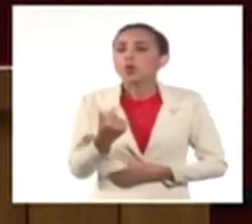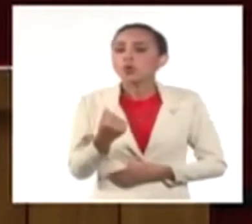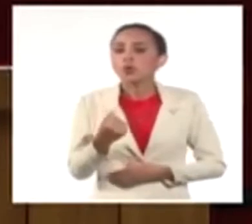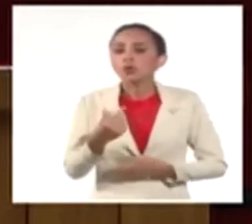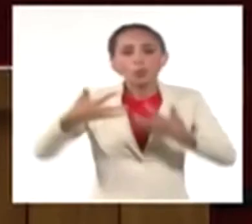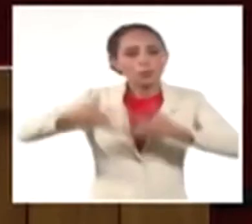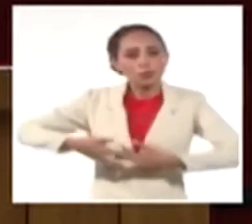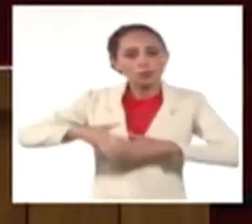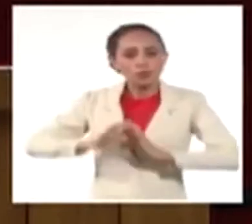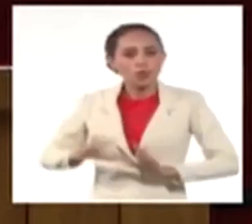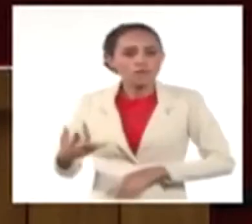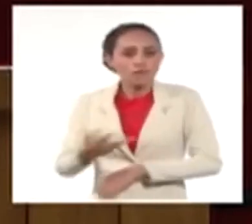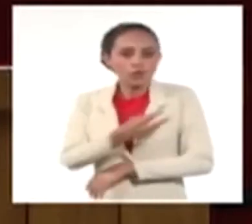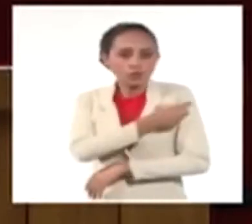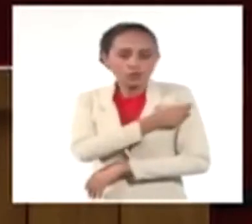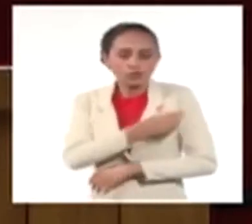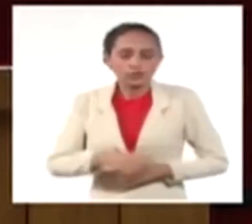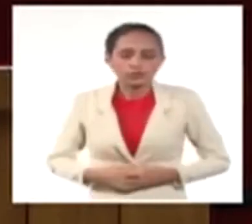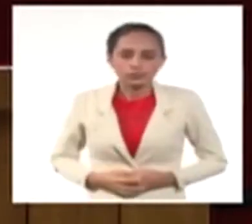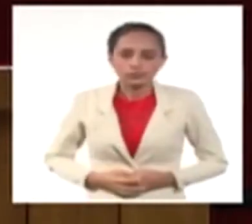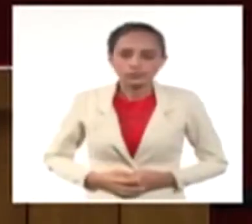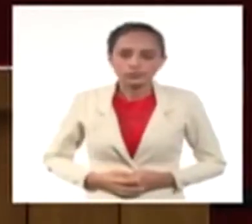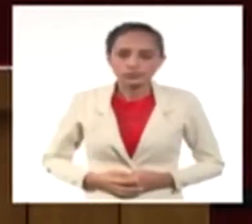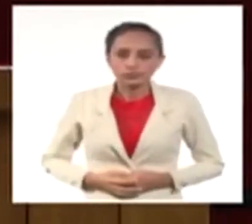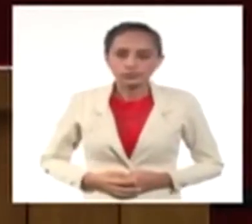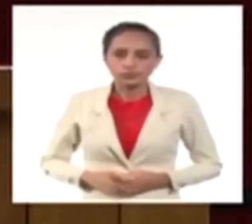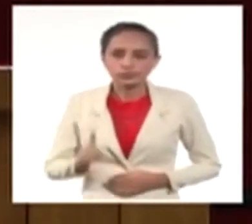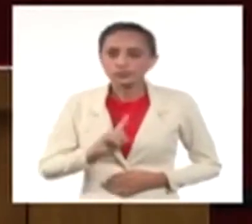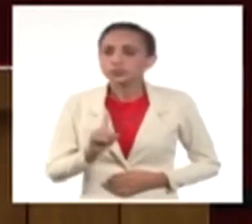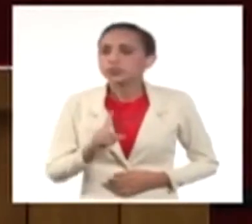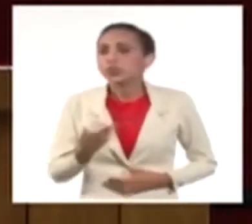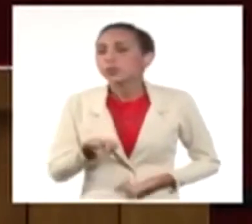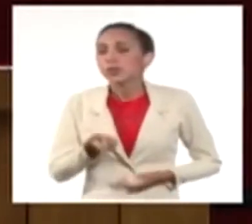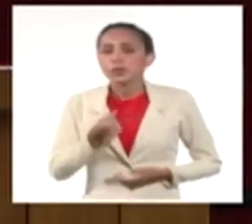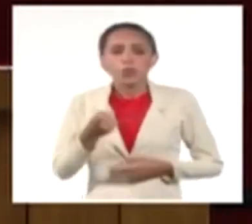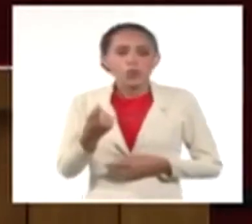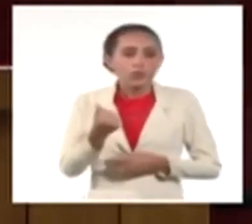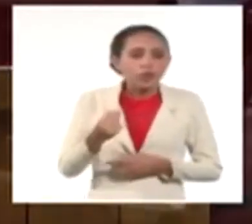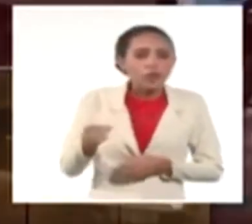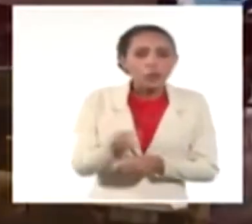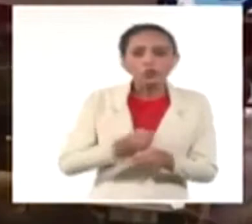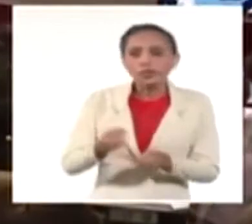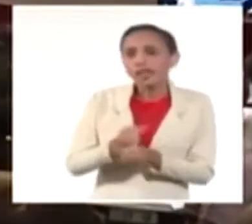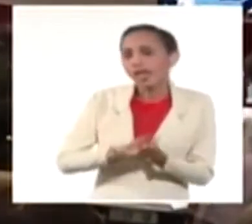producción, renunciando a la obtención de utilidades